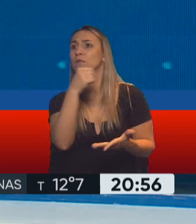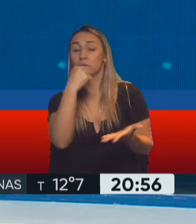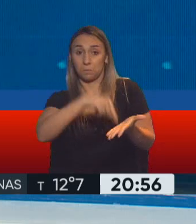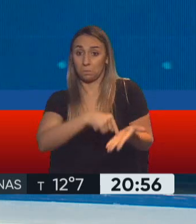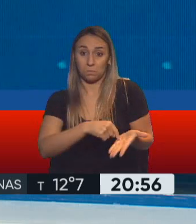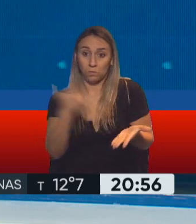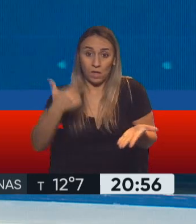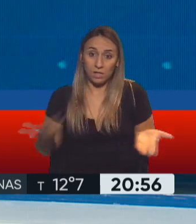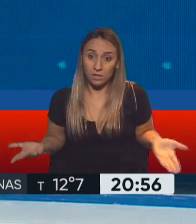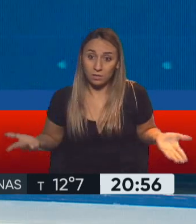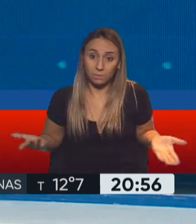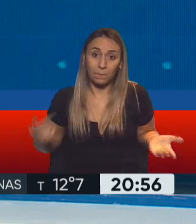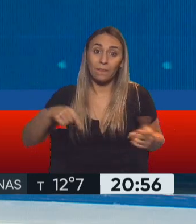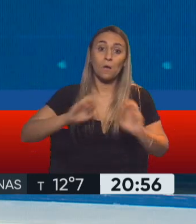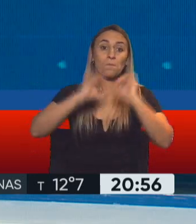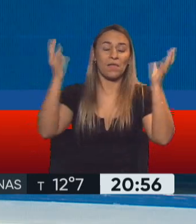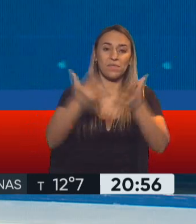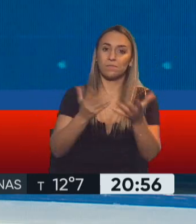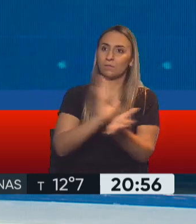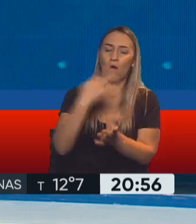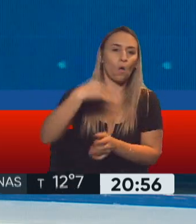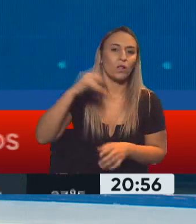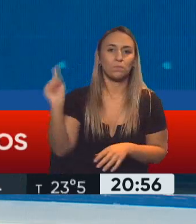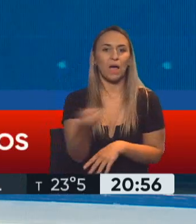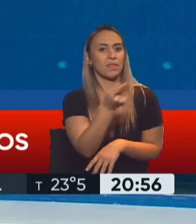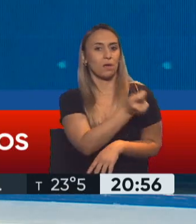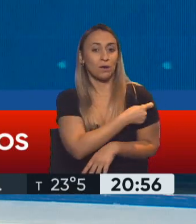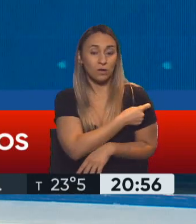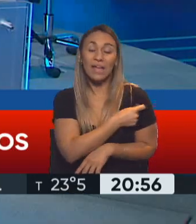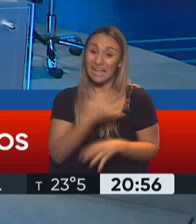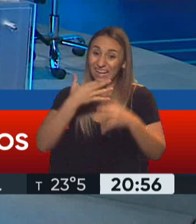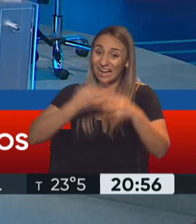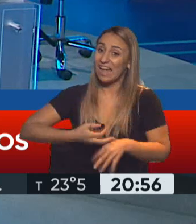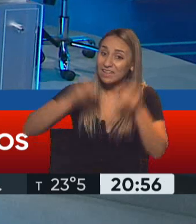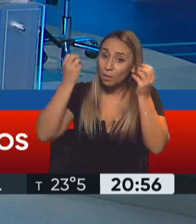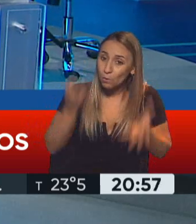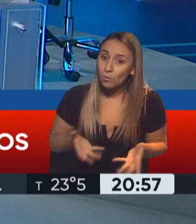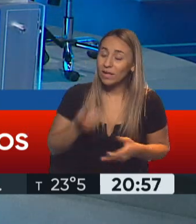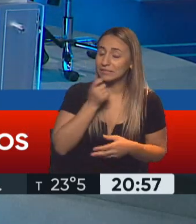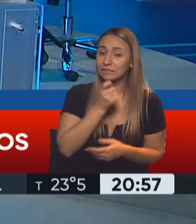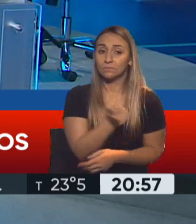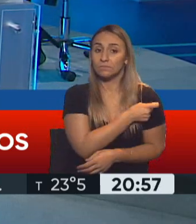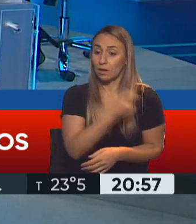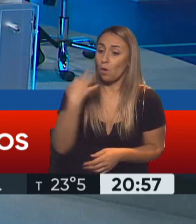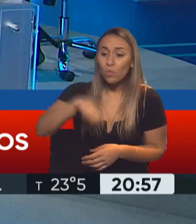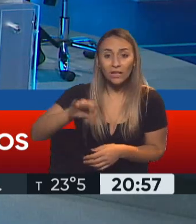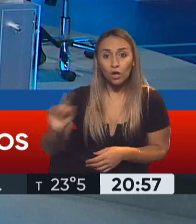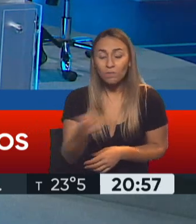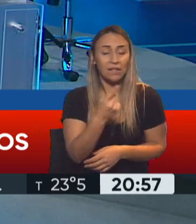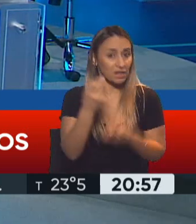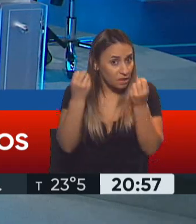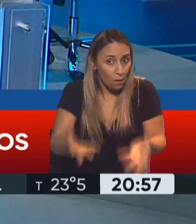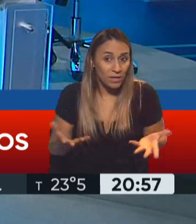en medio de una pandemia sea obligatoria la vacuna para garantizar claro que que podamos